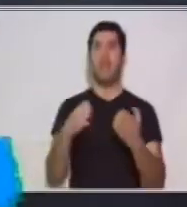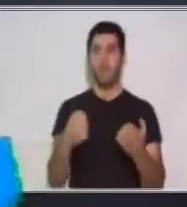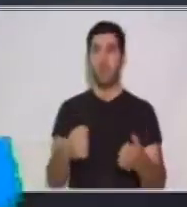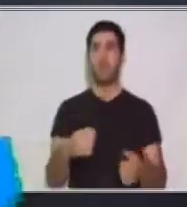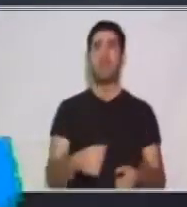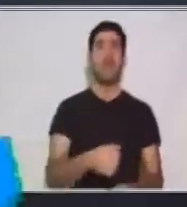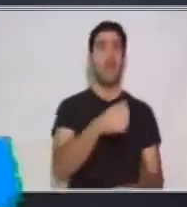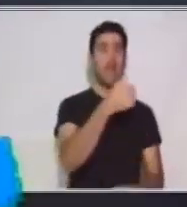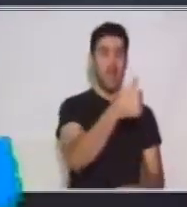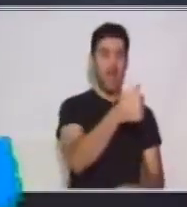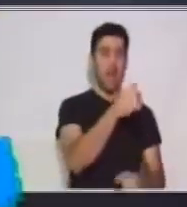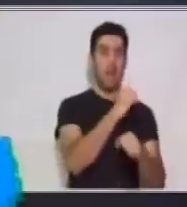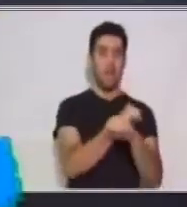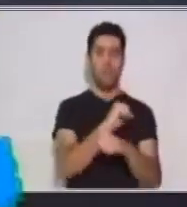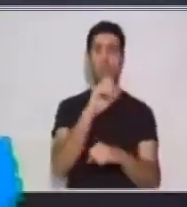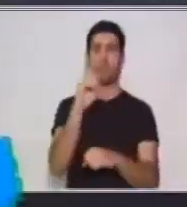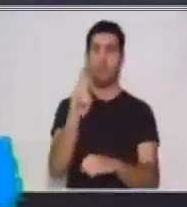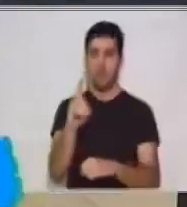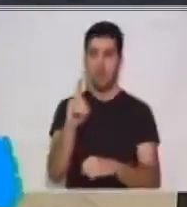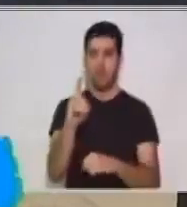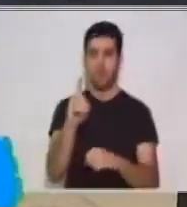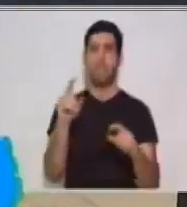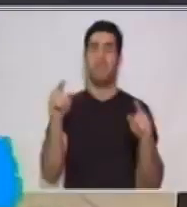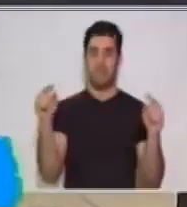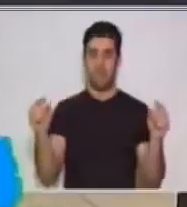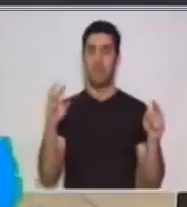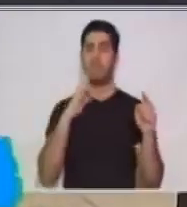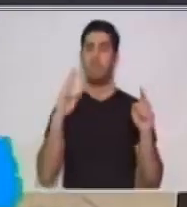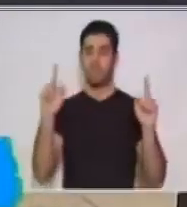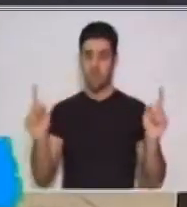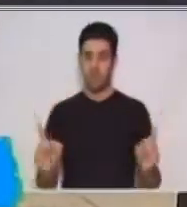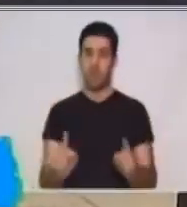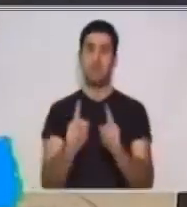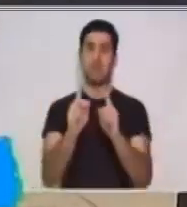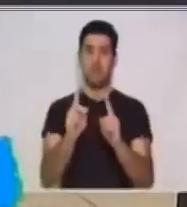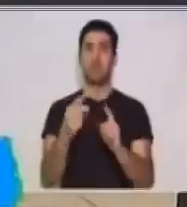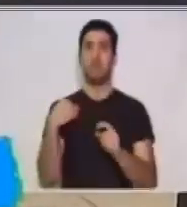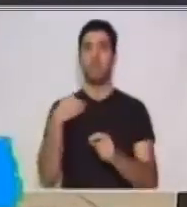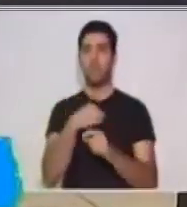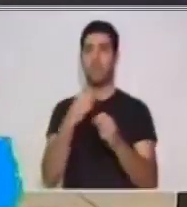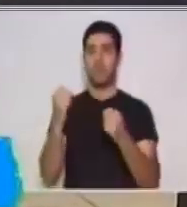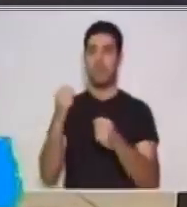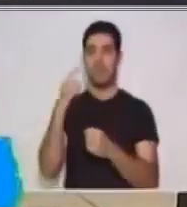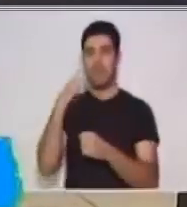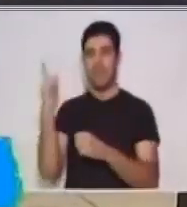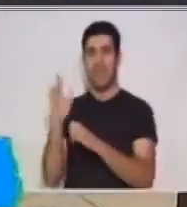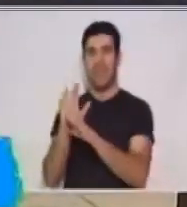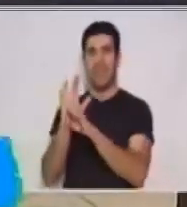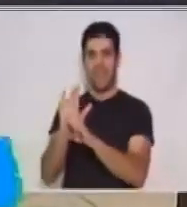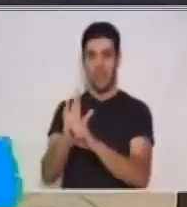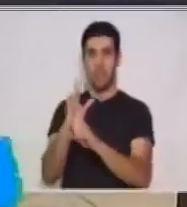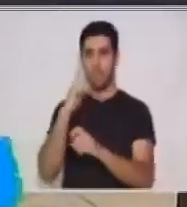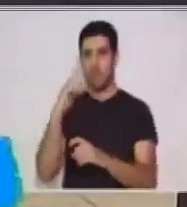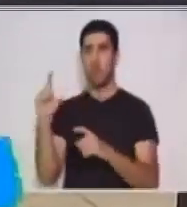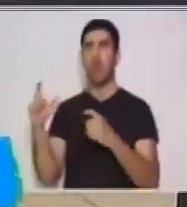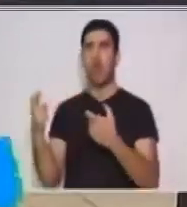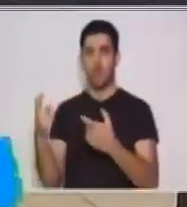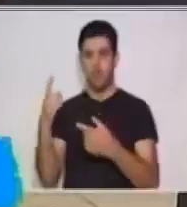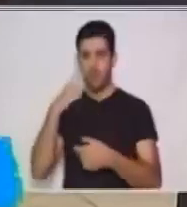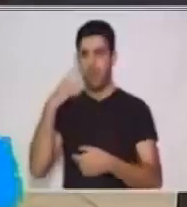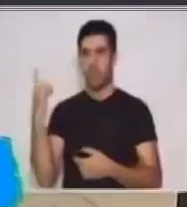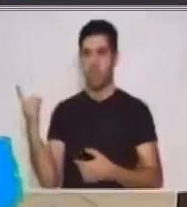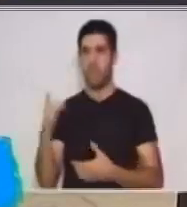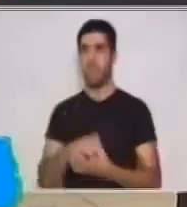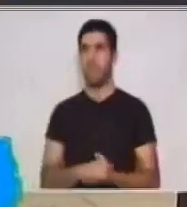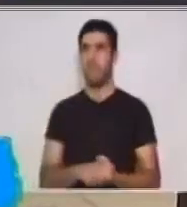es igual al producto de los términos medios. E hicimos algunos ejercicios. Entonces,